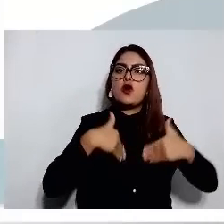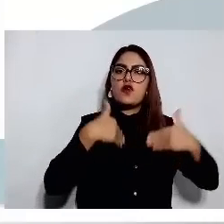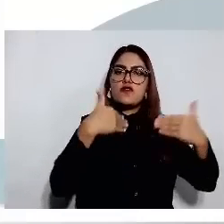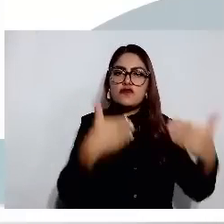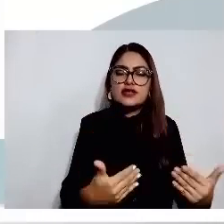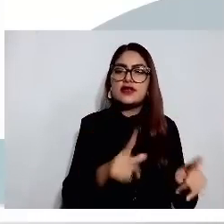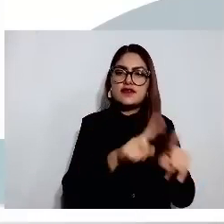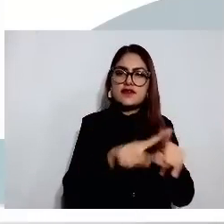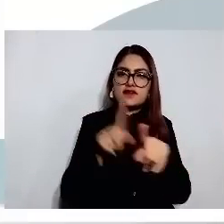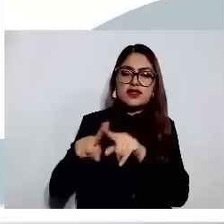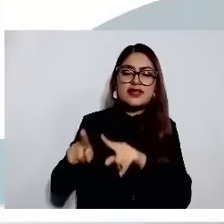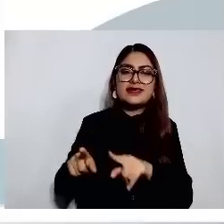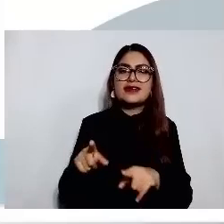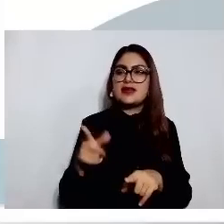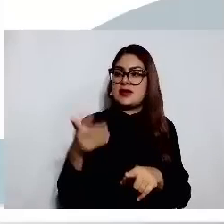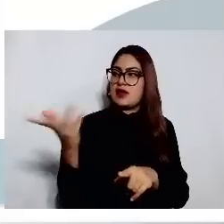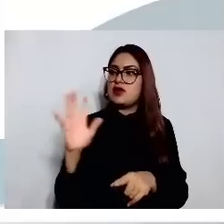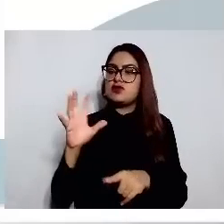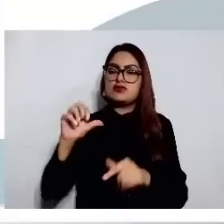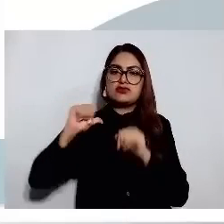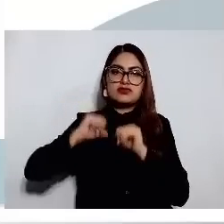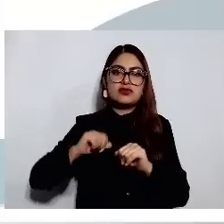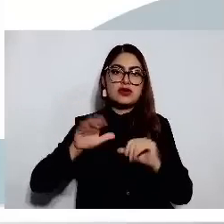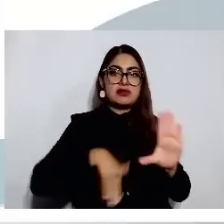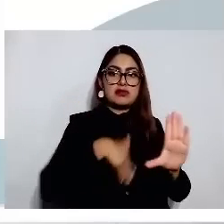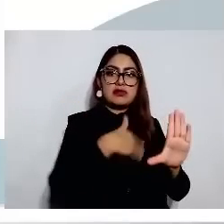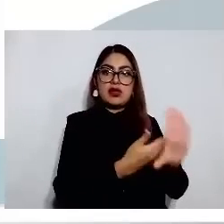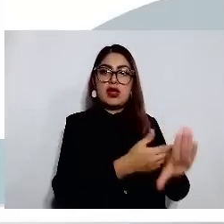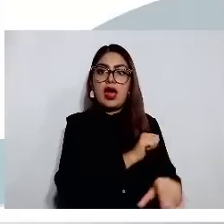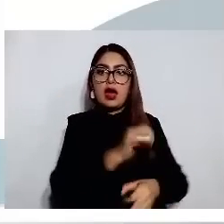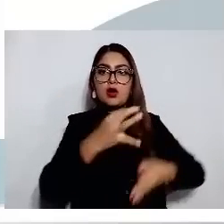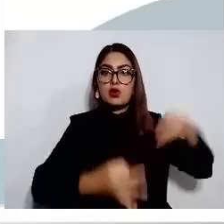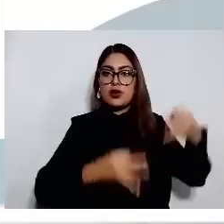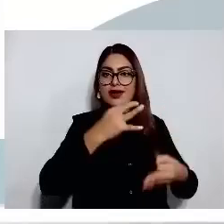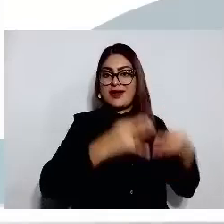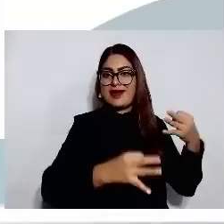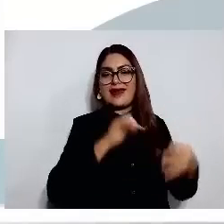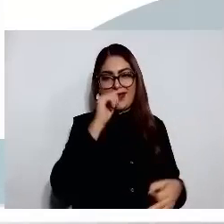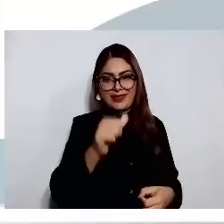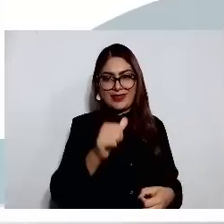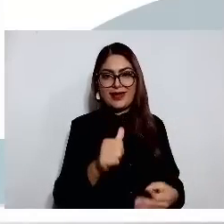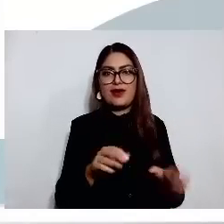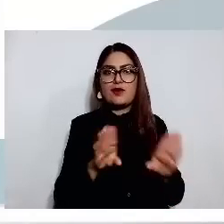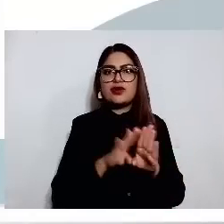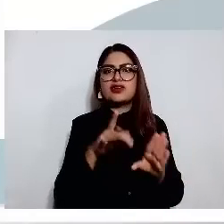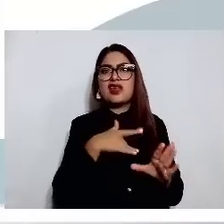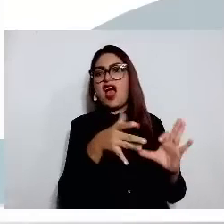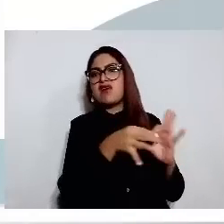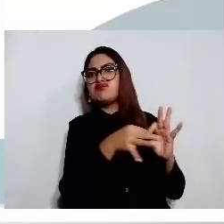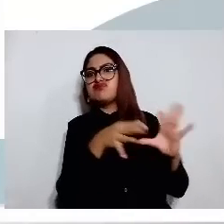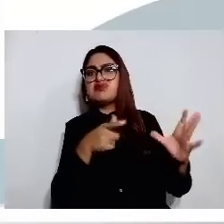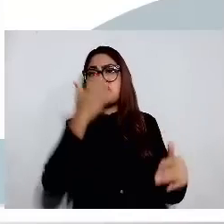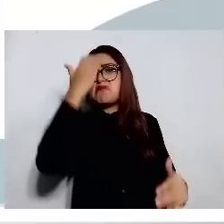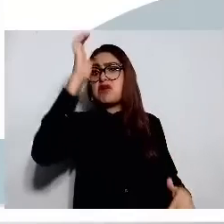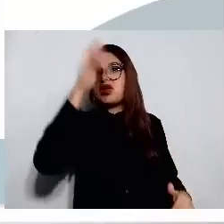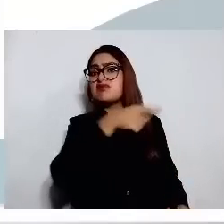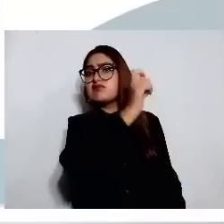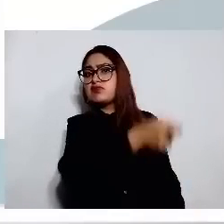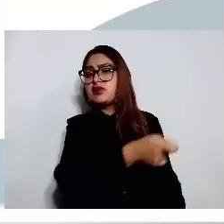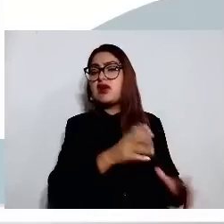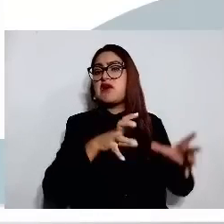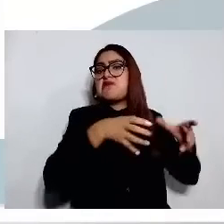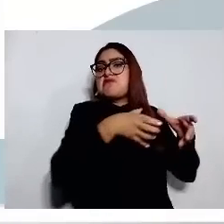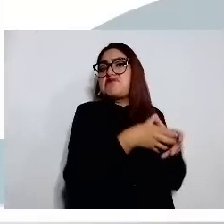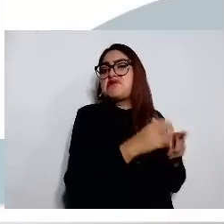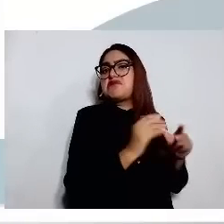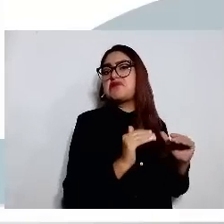Poder Judicial, ¿no? Bajo los argumentos de lejanía, nadie los conoce, elitistas, clasistas y tal, es